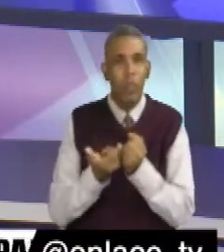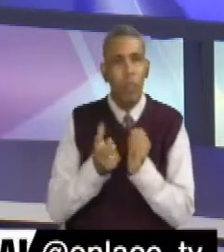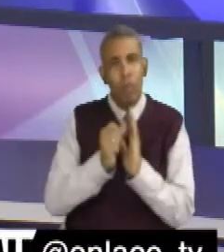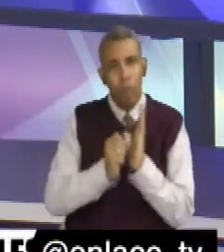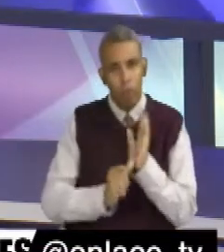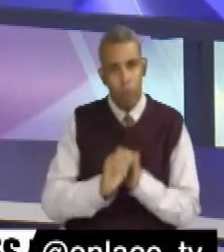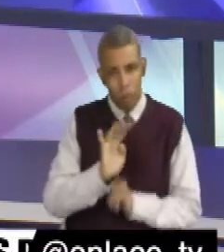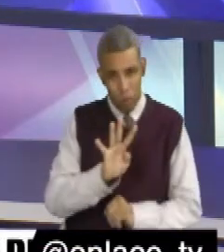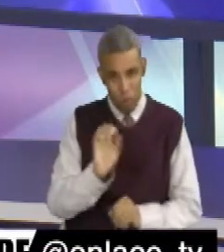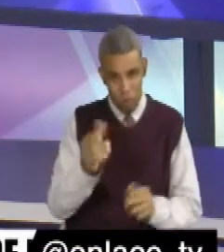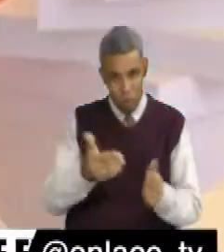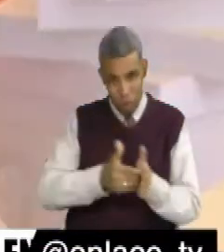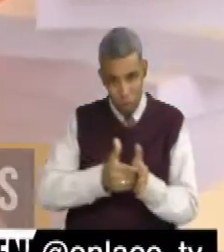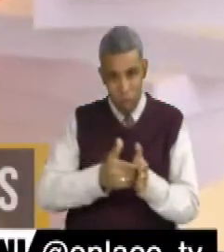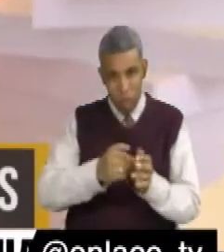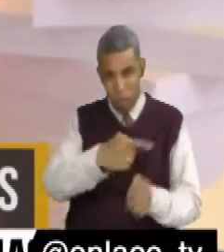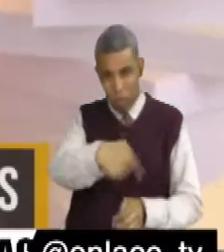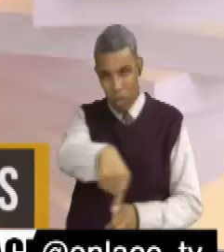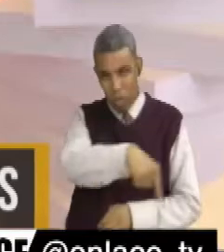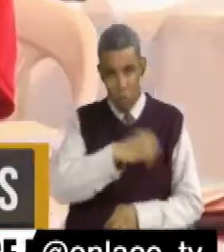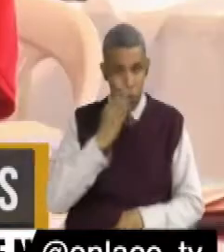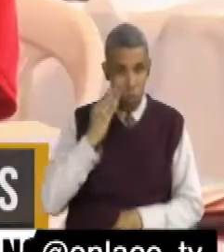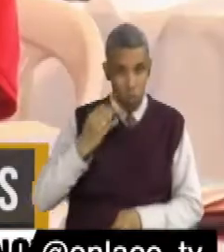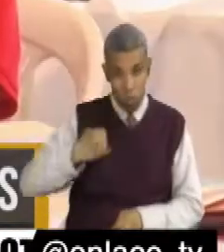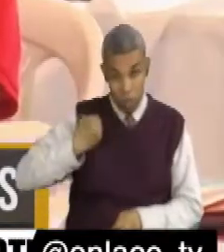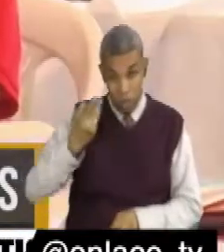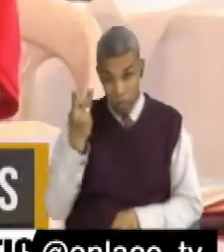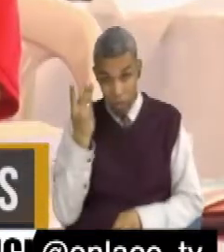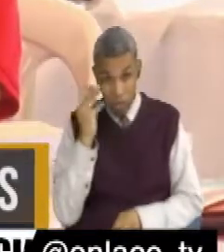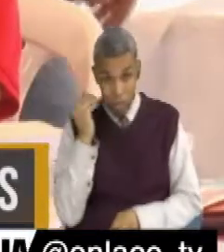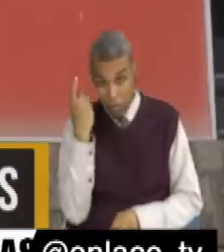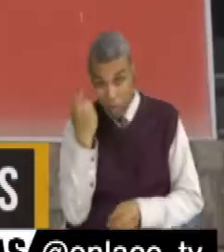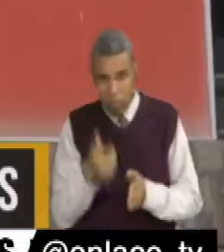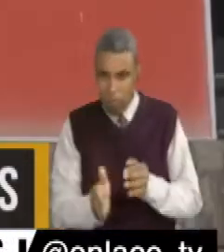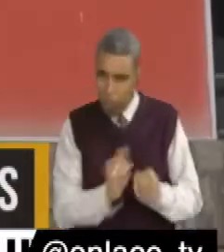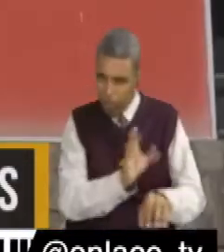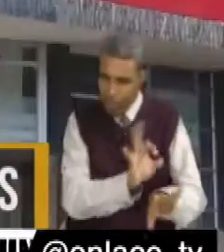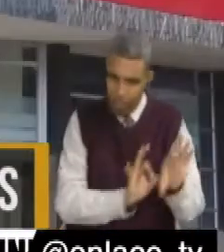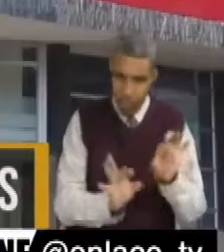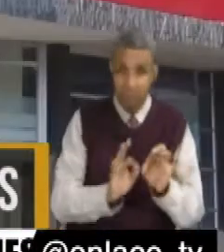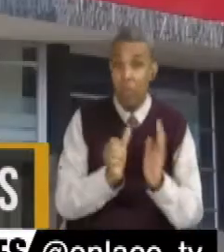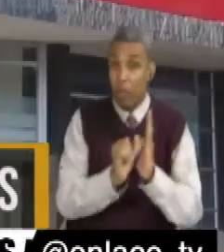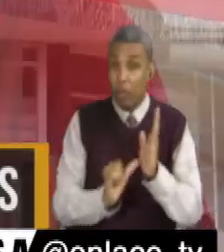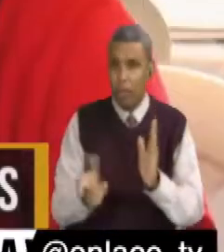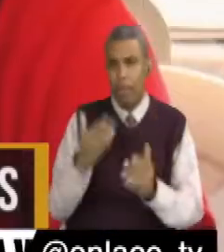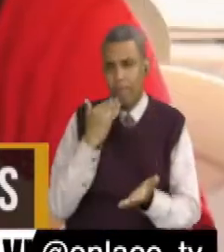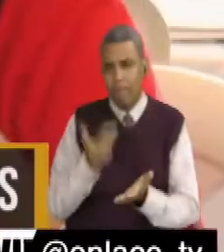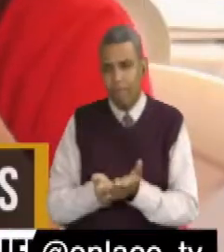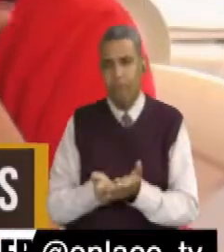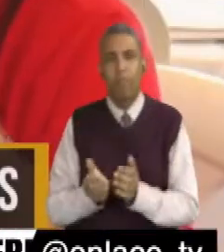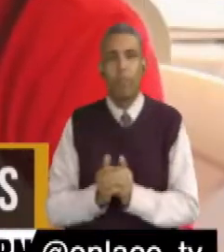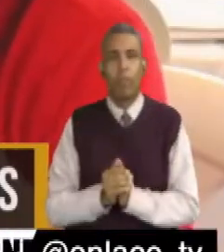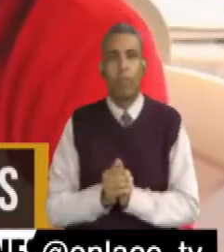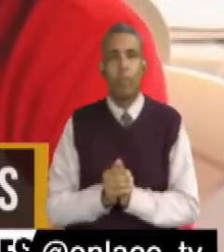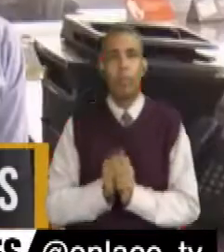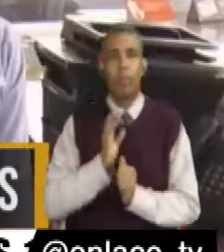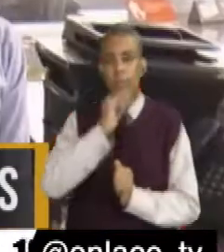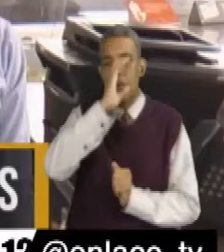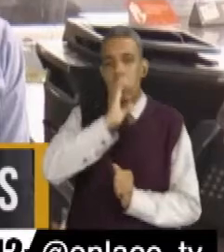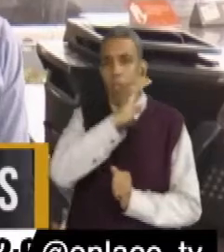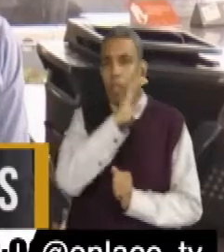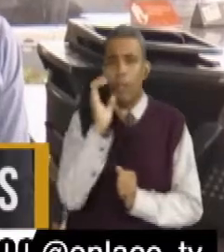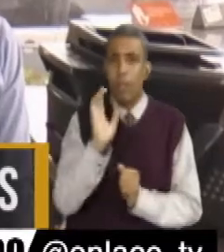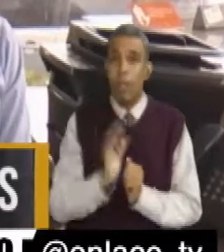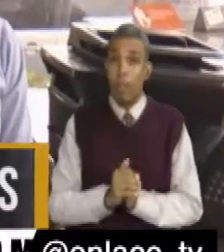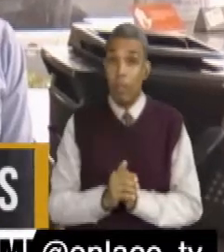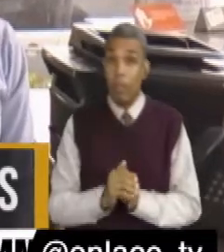empleos. El programa de 40.000 primeros empleos que lidera el Ministerio de Trabajo a través de la Agencia de Empleo de Cafaba es talento, no